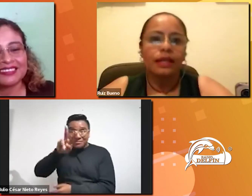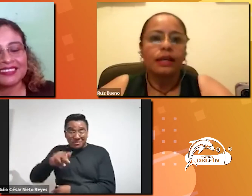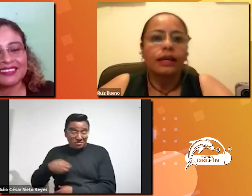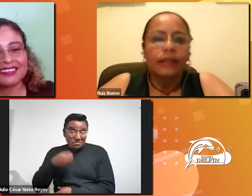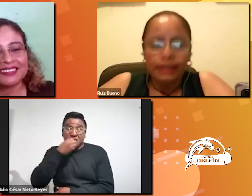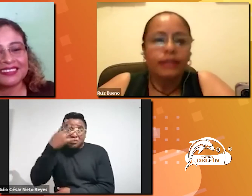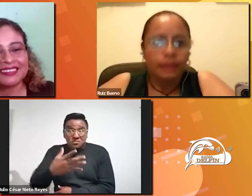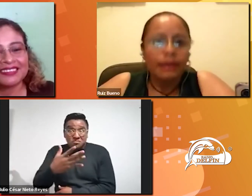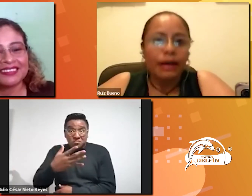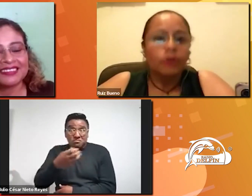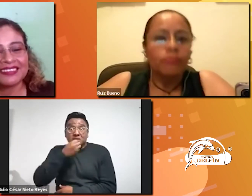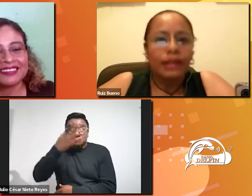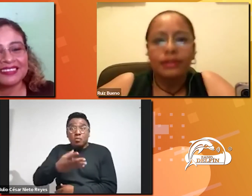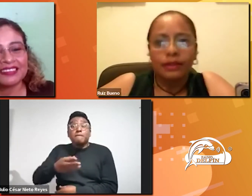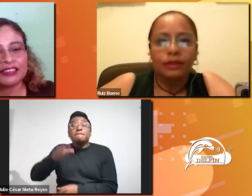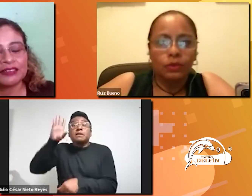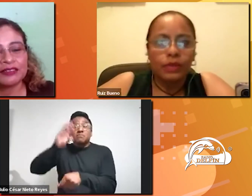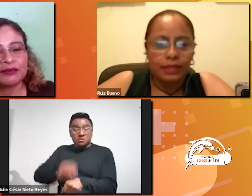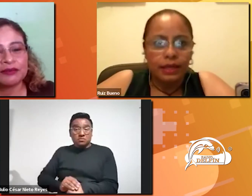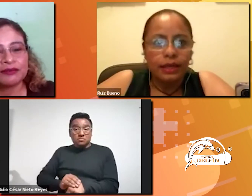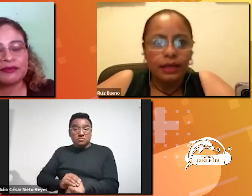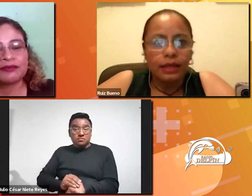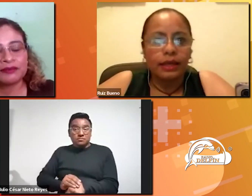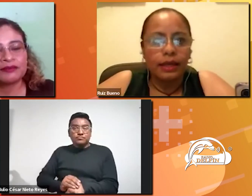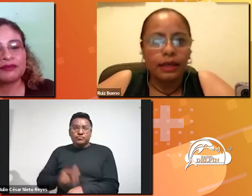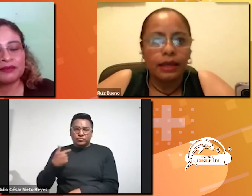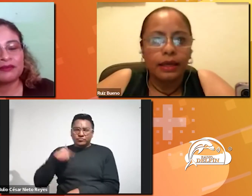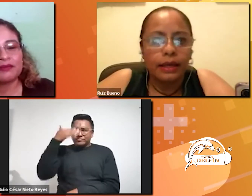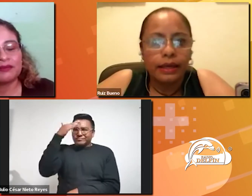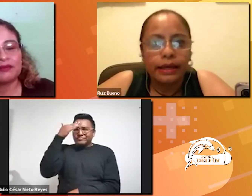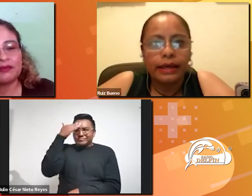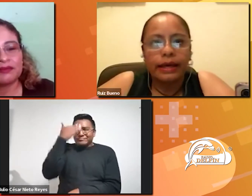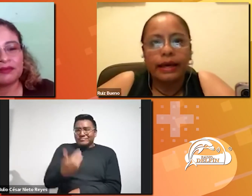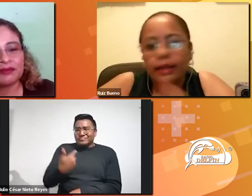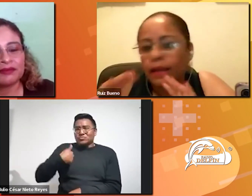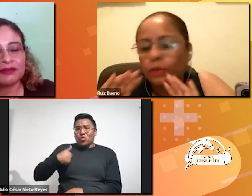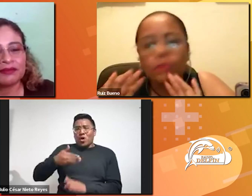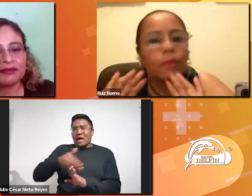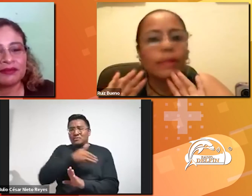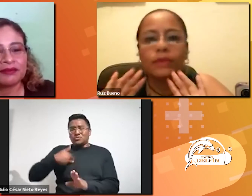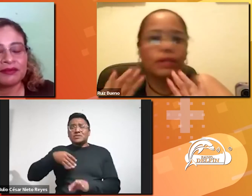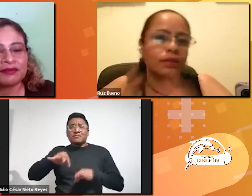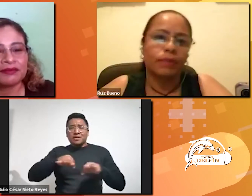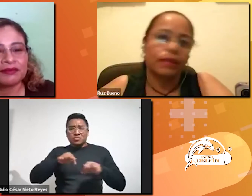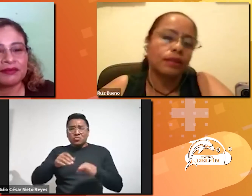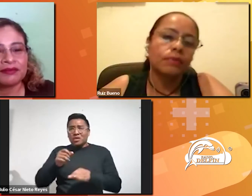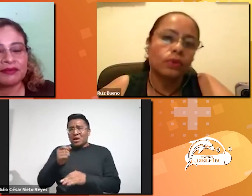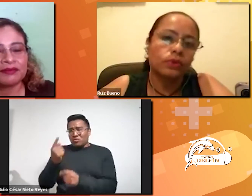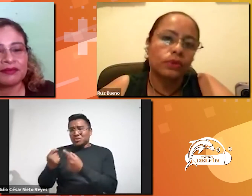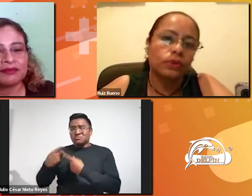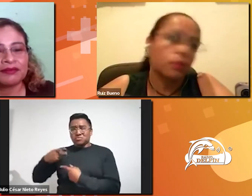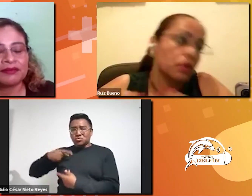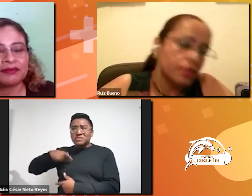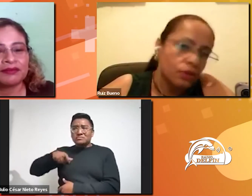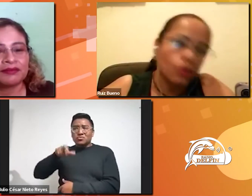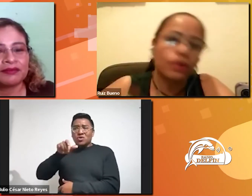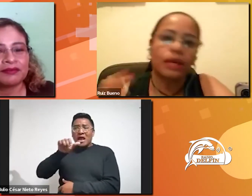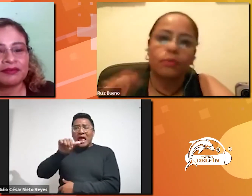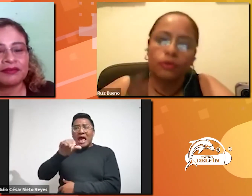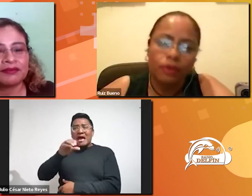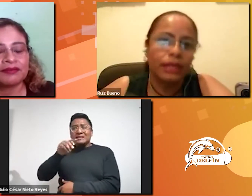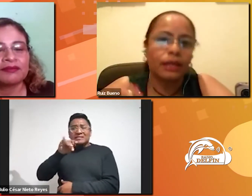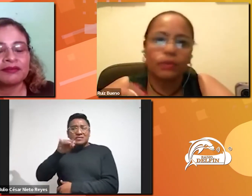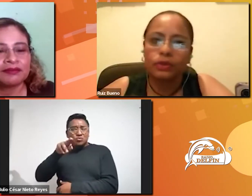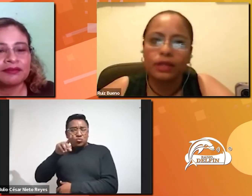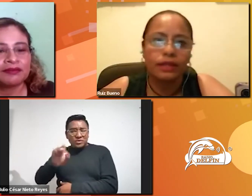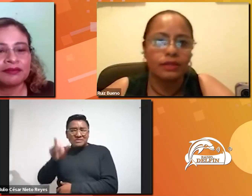Entonces, es trabajar con varias actitudes ahí que en algún momento las aprendimos, que por historia,